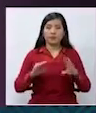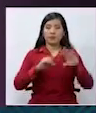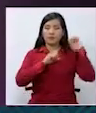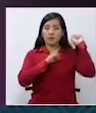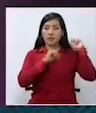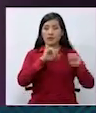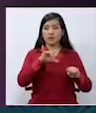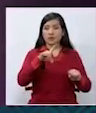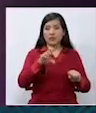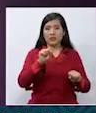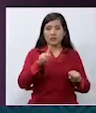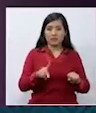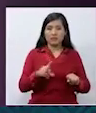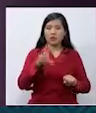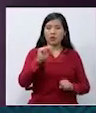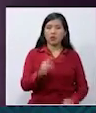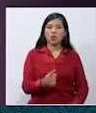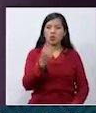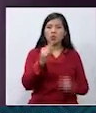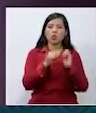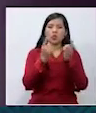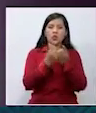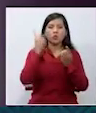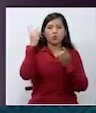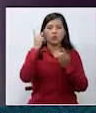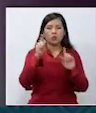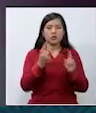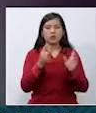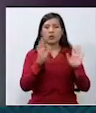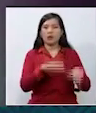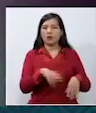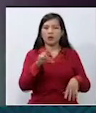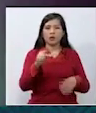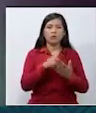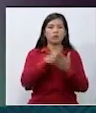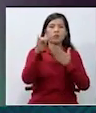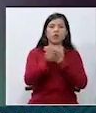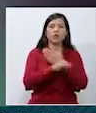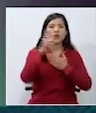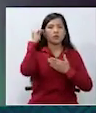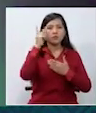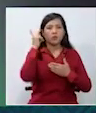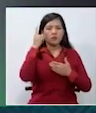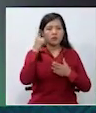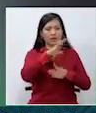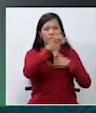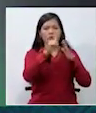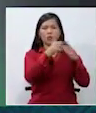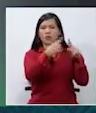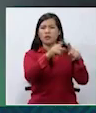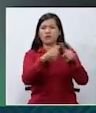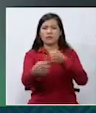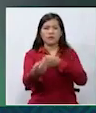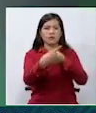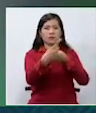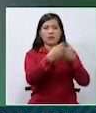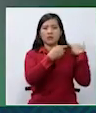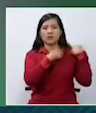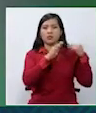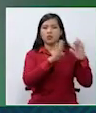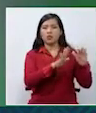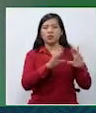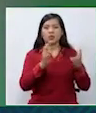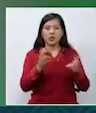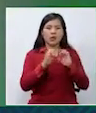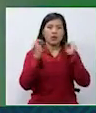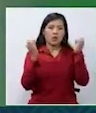PCP no es un simple partido político, sino que es un proyecto político que son las organizaciones sociales, son los verdaderos dueños,